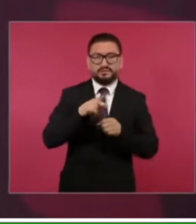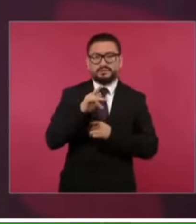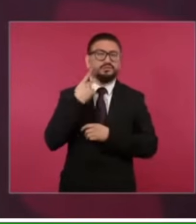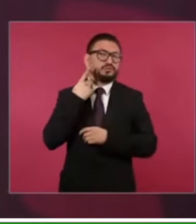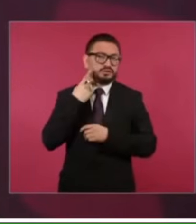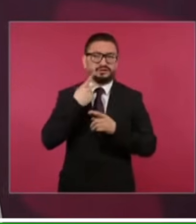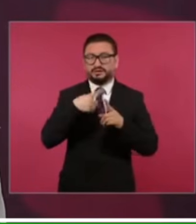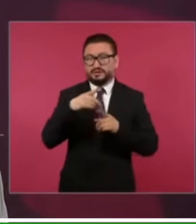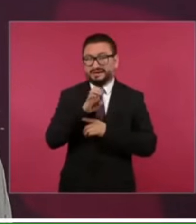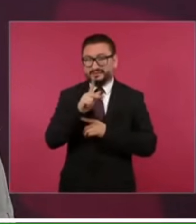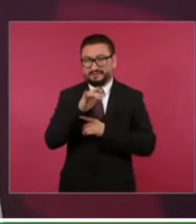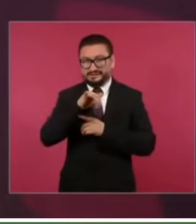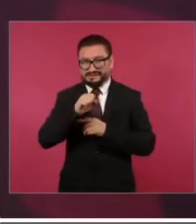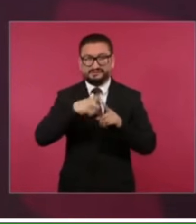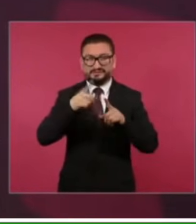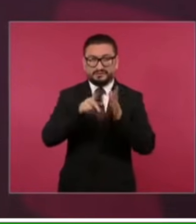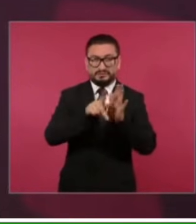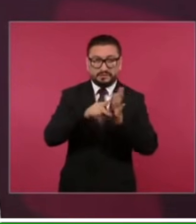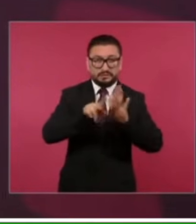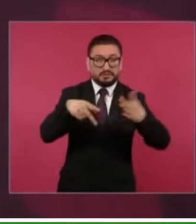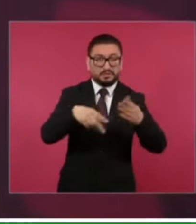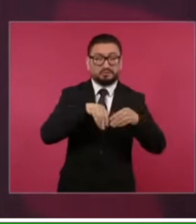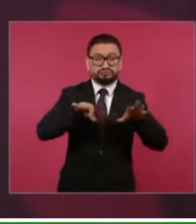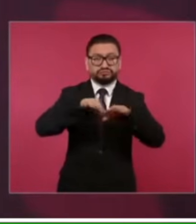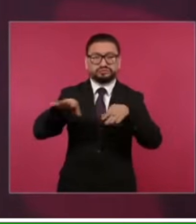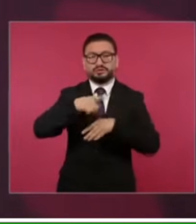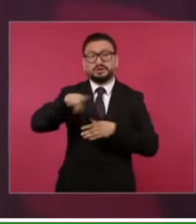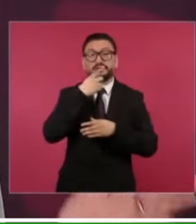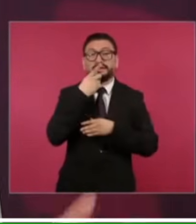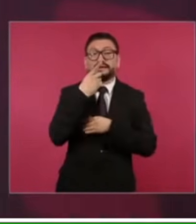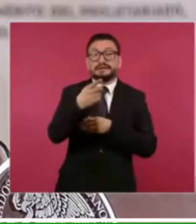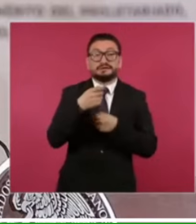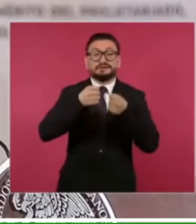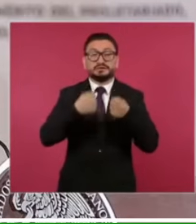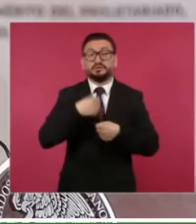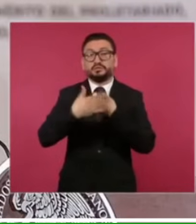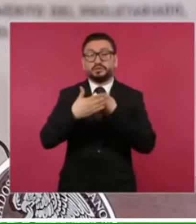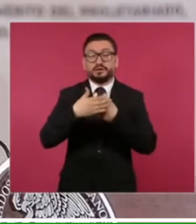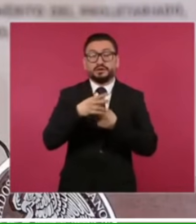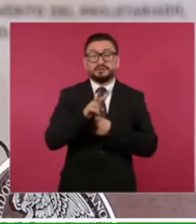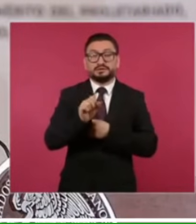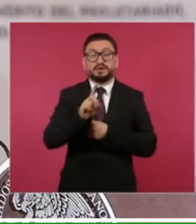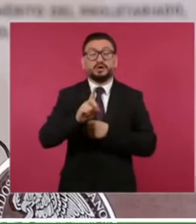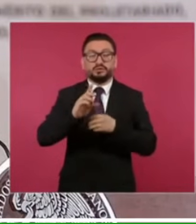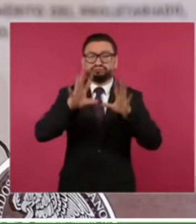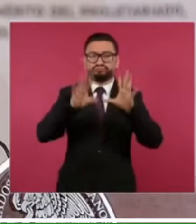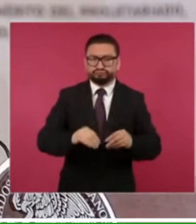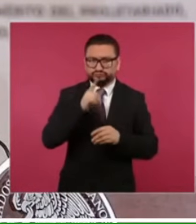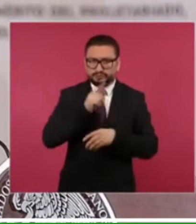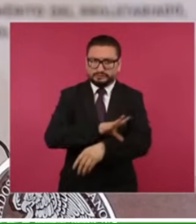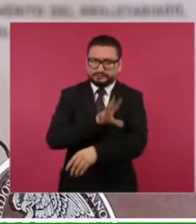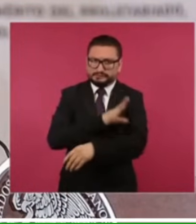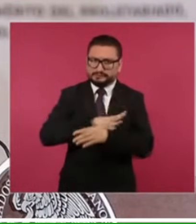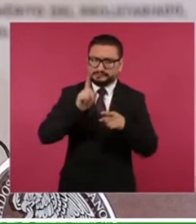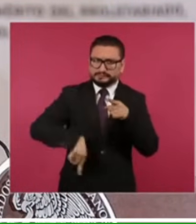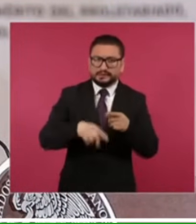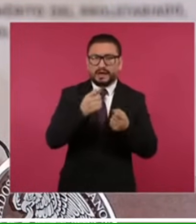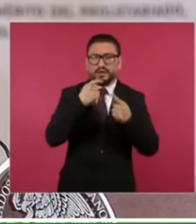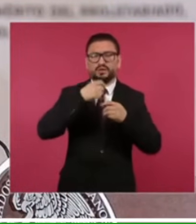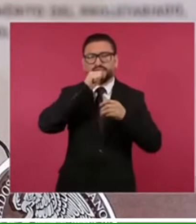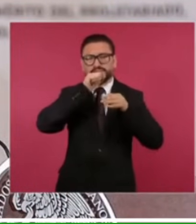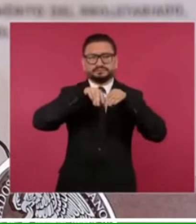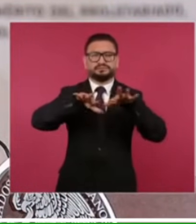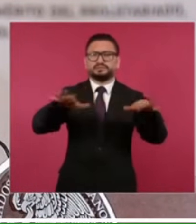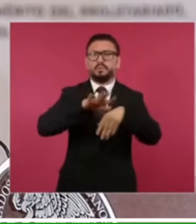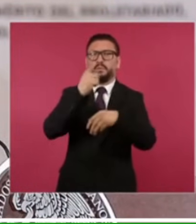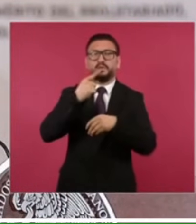País, entre muchos otros, consignaron que el fin de semana se registrarían cortes del suministro eléctrico. Algunos medios repitiendo que los apagones se